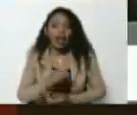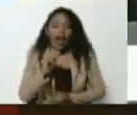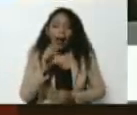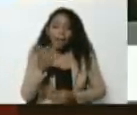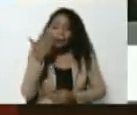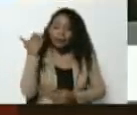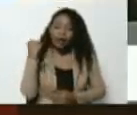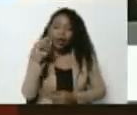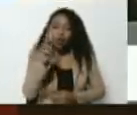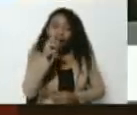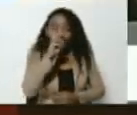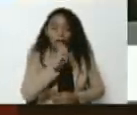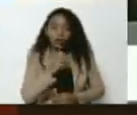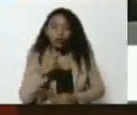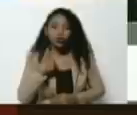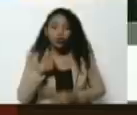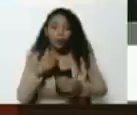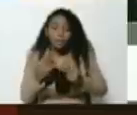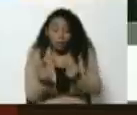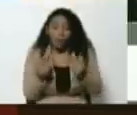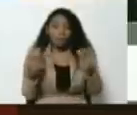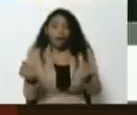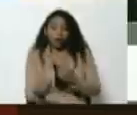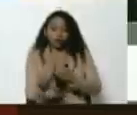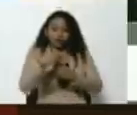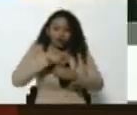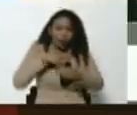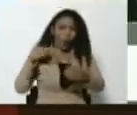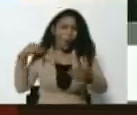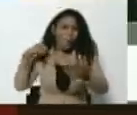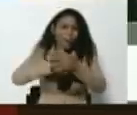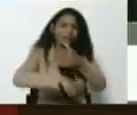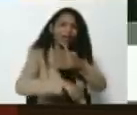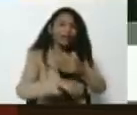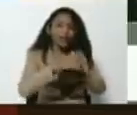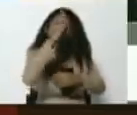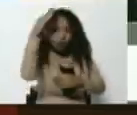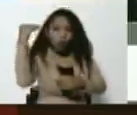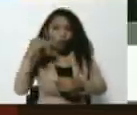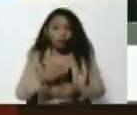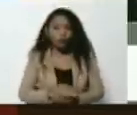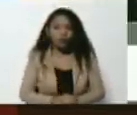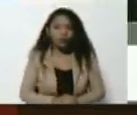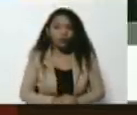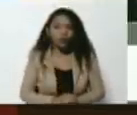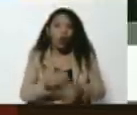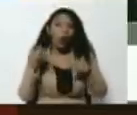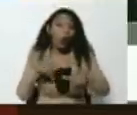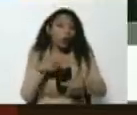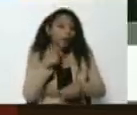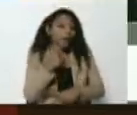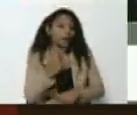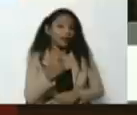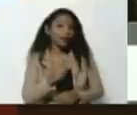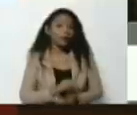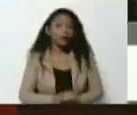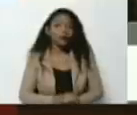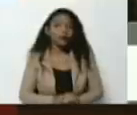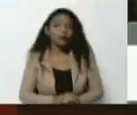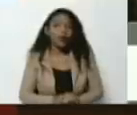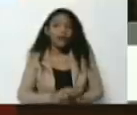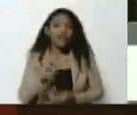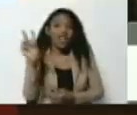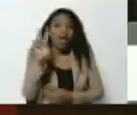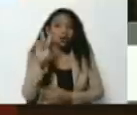2 años reaccionamos al intervencionismo golpista de Trump. Hoy decimos,